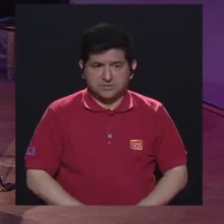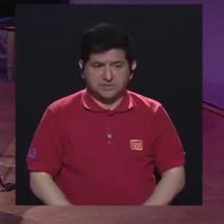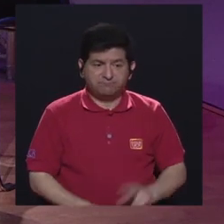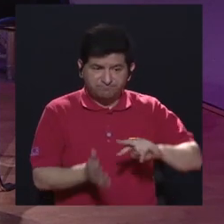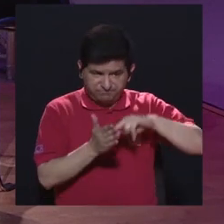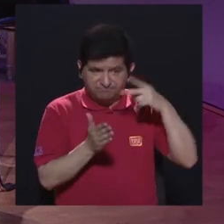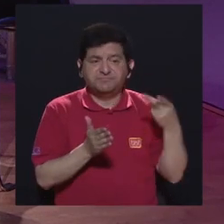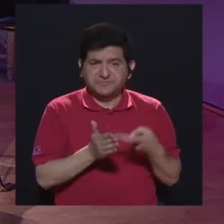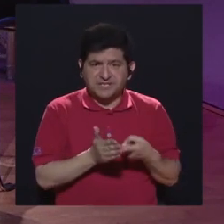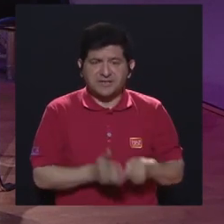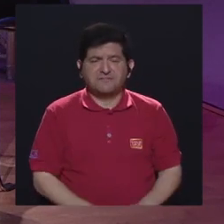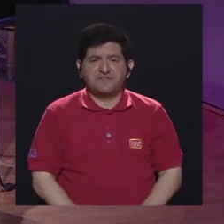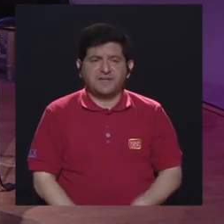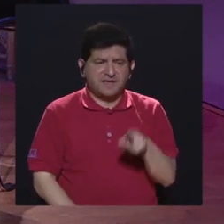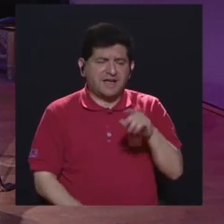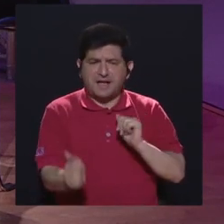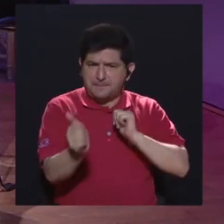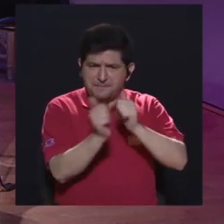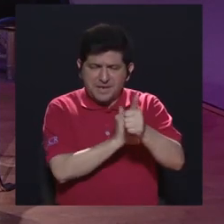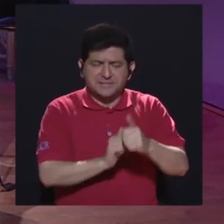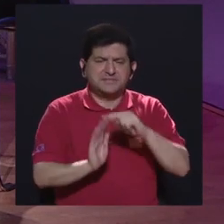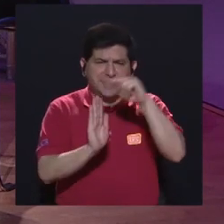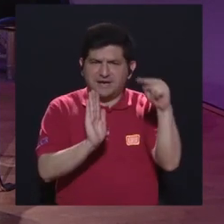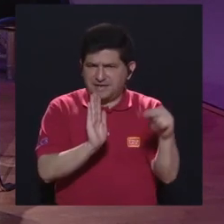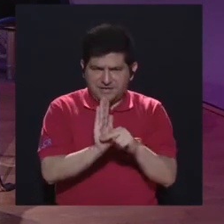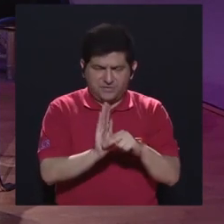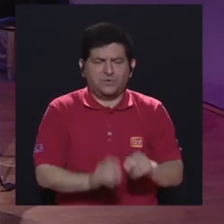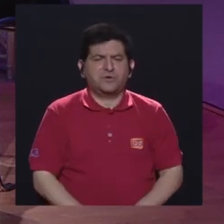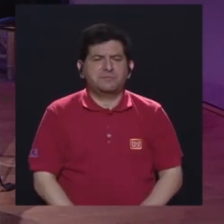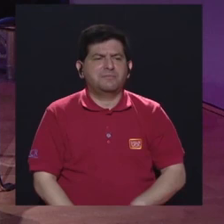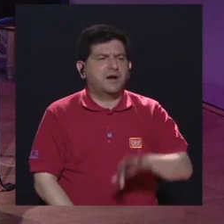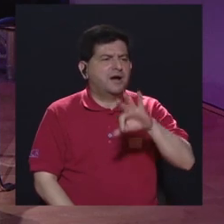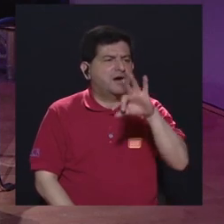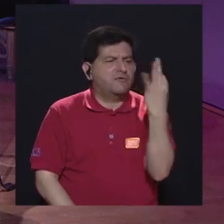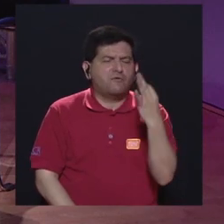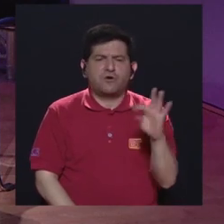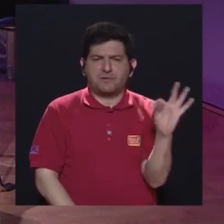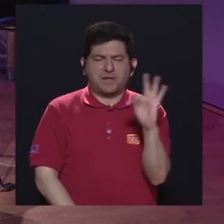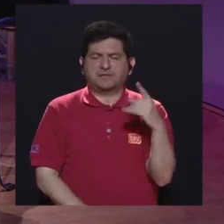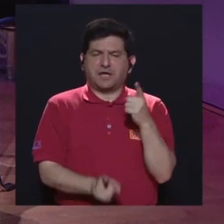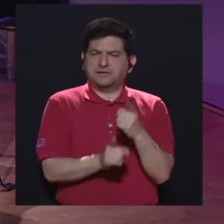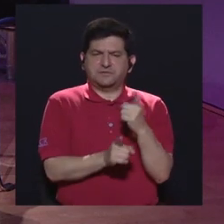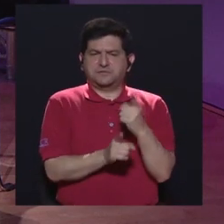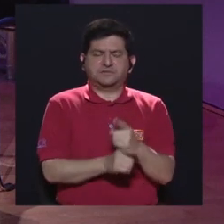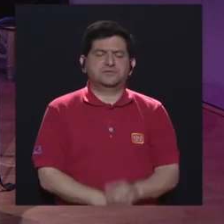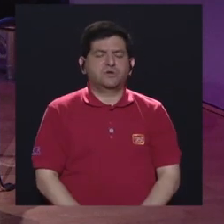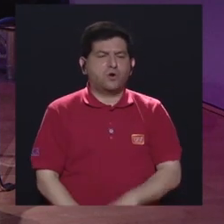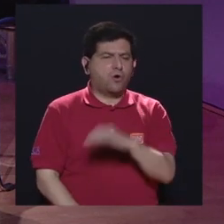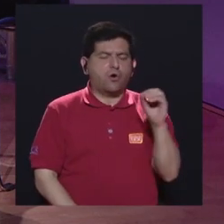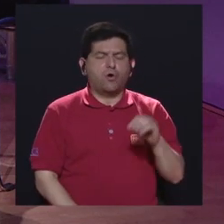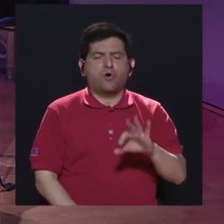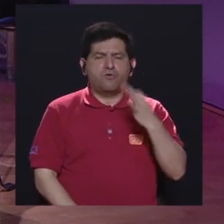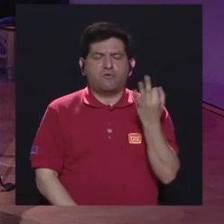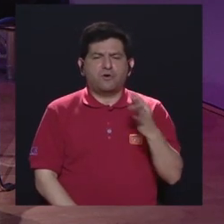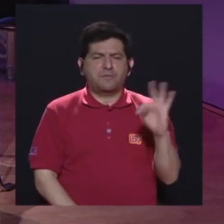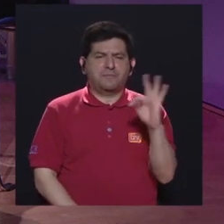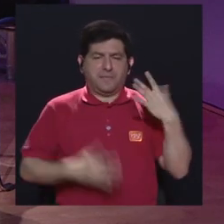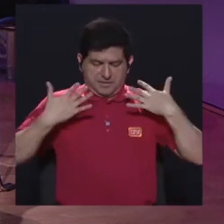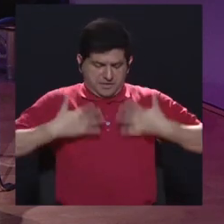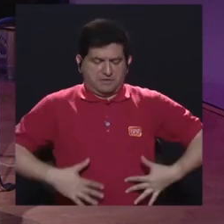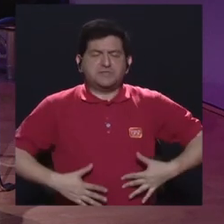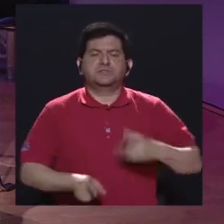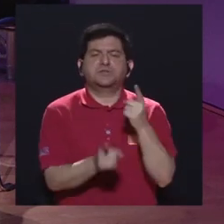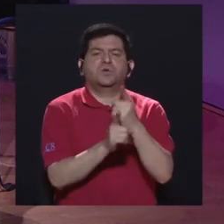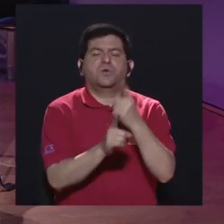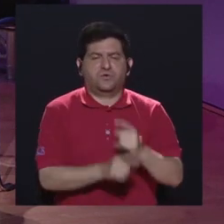eso implica que haya una transnormatividad de por medio, que haya una forma de ser trans correcta, que haya una forma de ser travesti correcta,